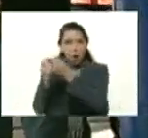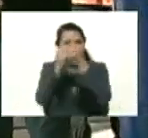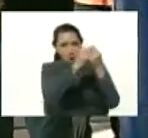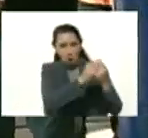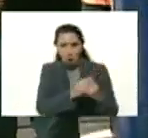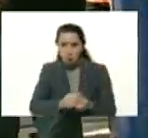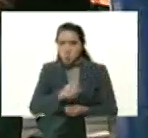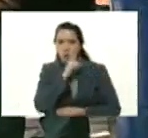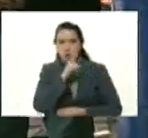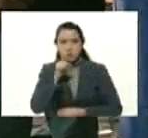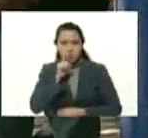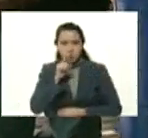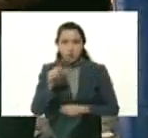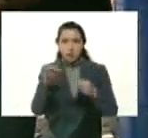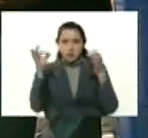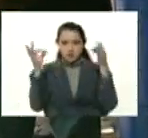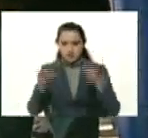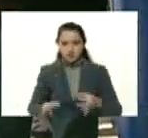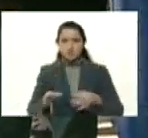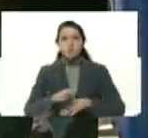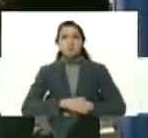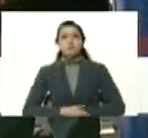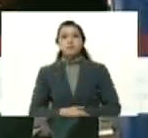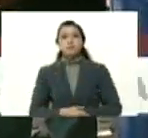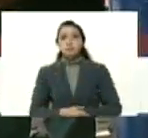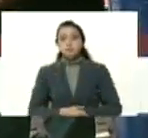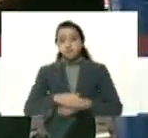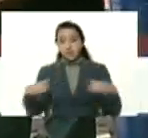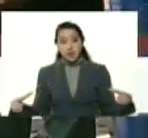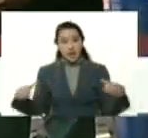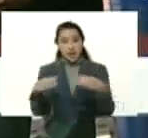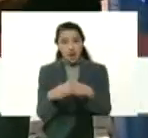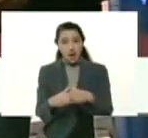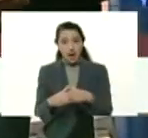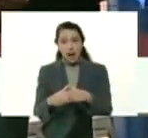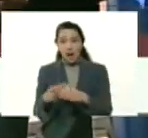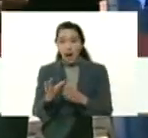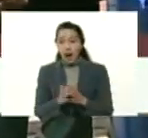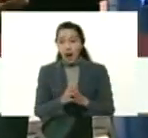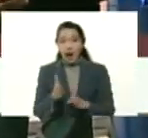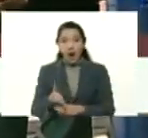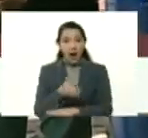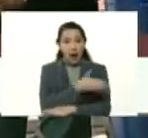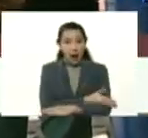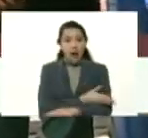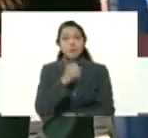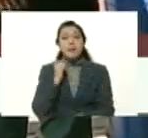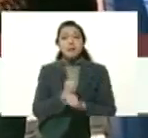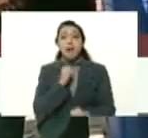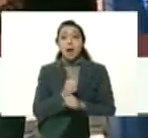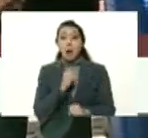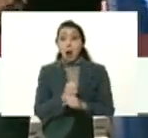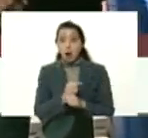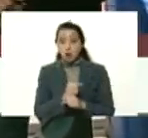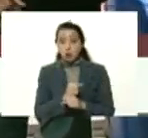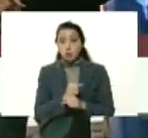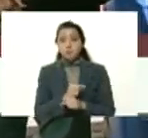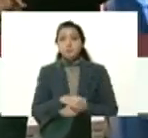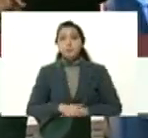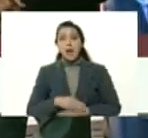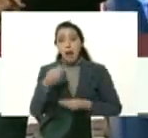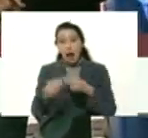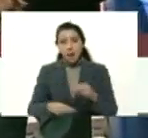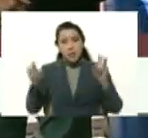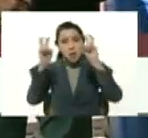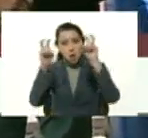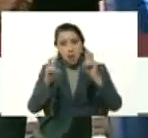así. Ese Consejo Nacional de Economía ya tiene varias semanas trabajando, bueno, retomando un conjunto de